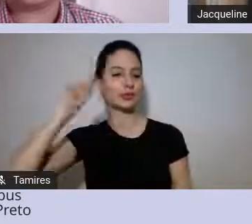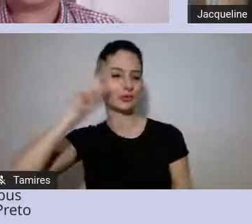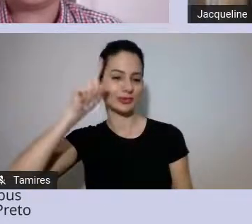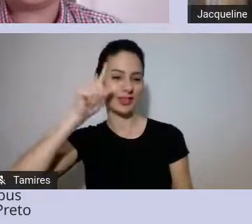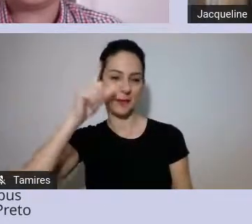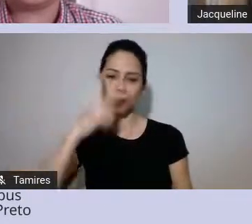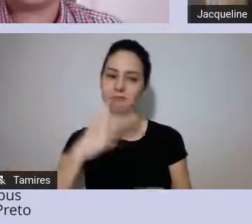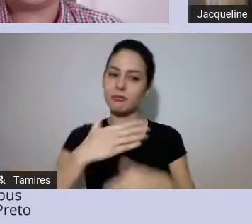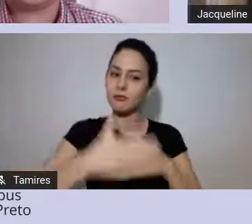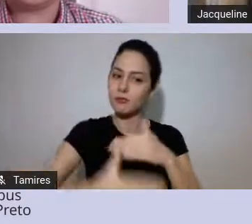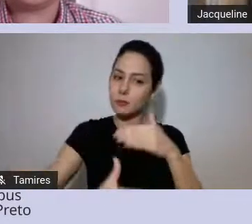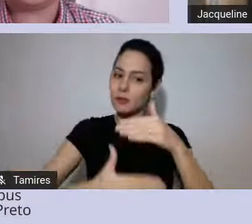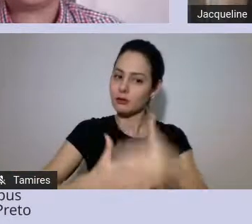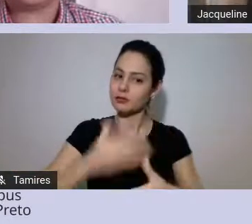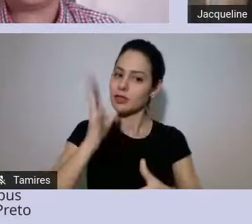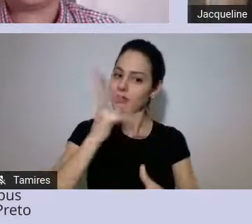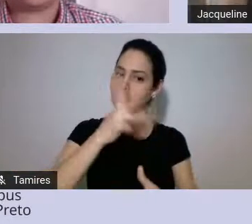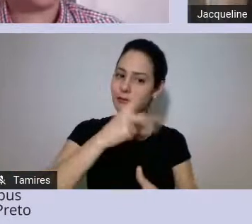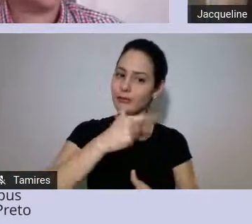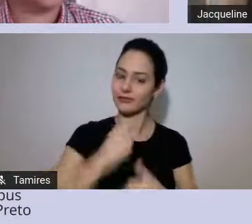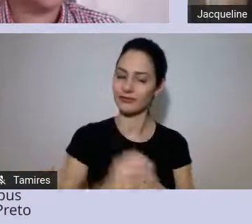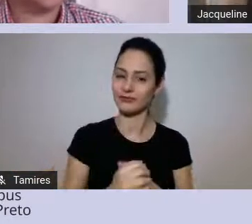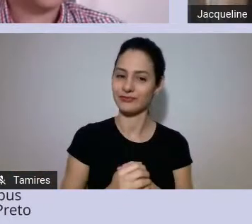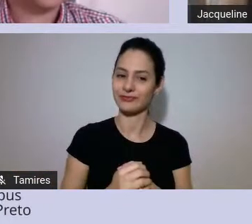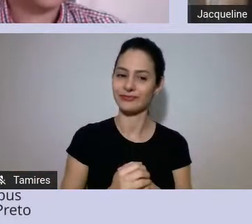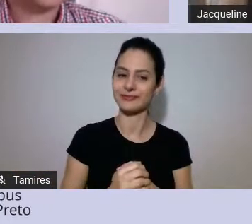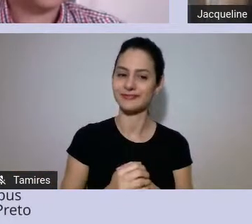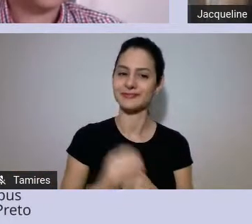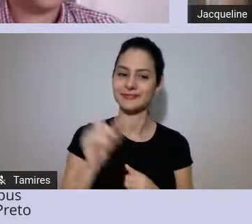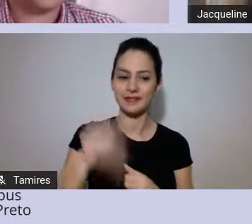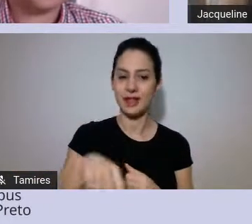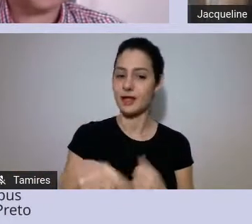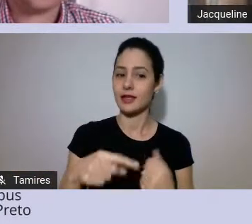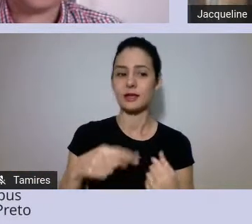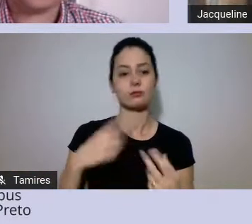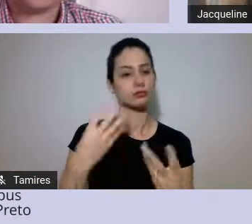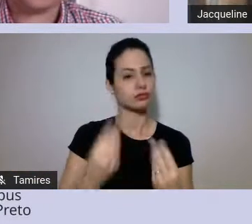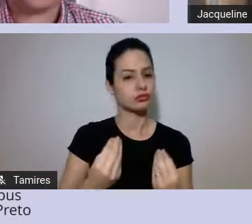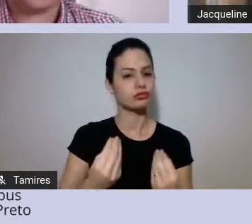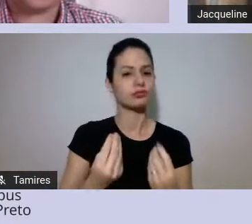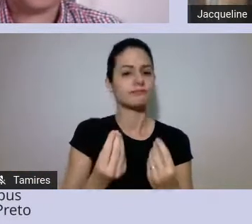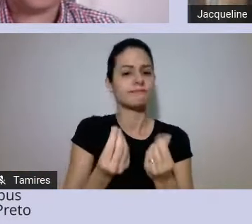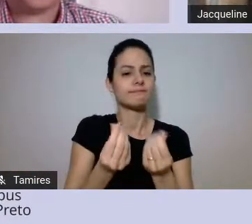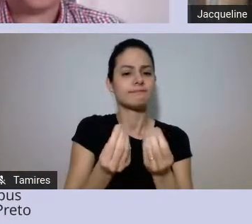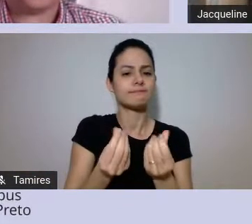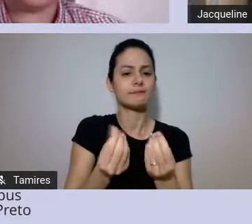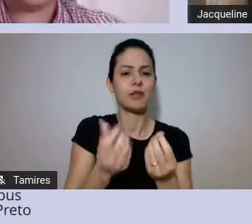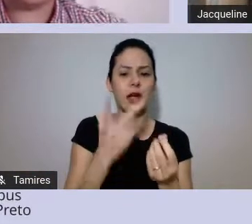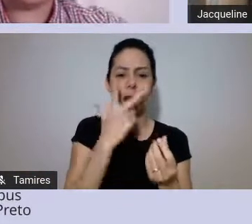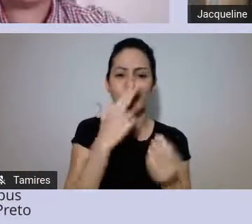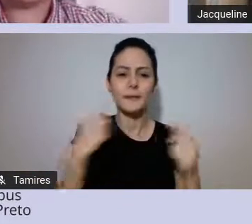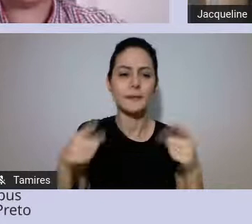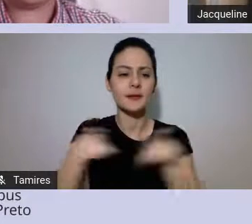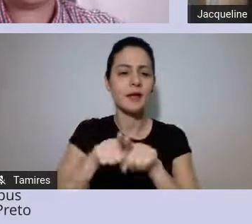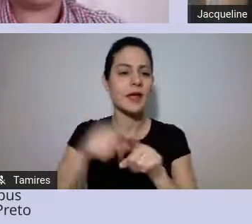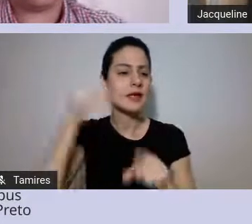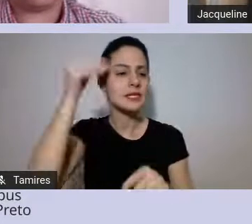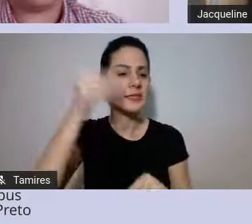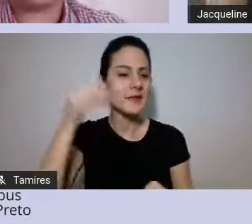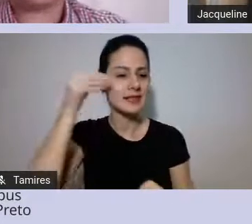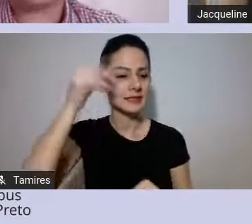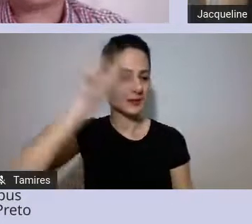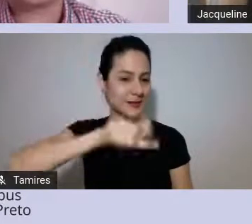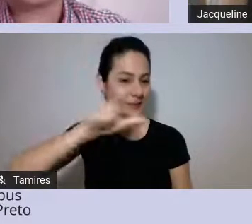que realmente lo convierte en algo muy accesible, muy, muy ligado a la experiencia de vida de las